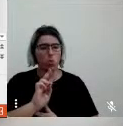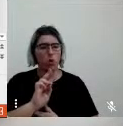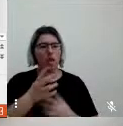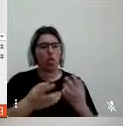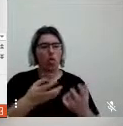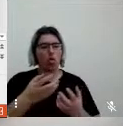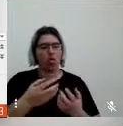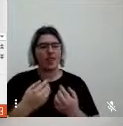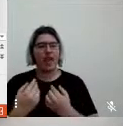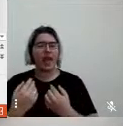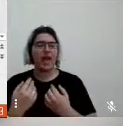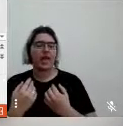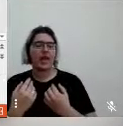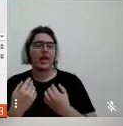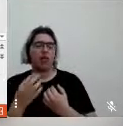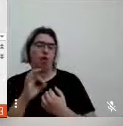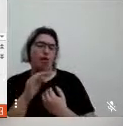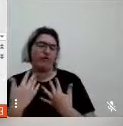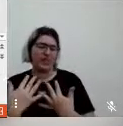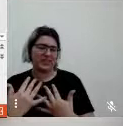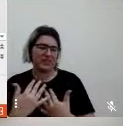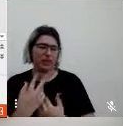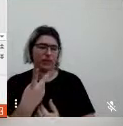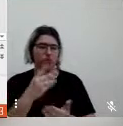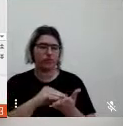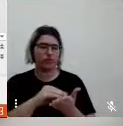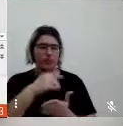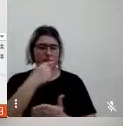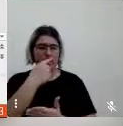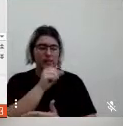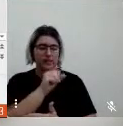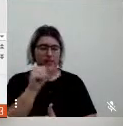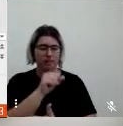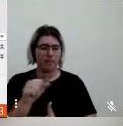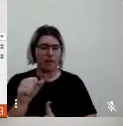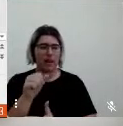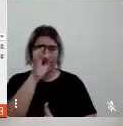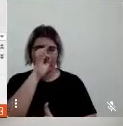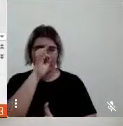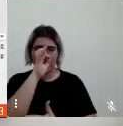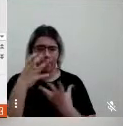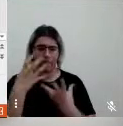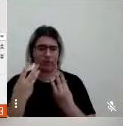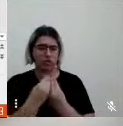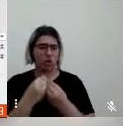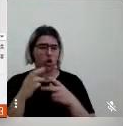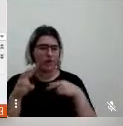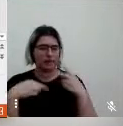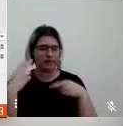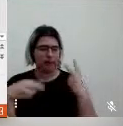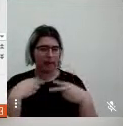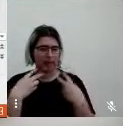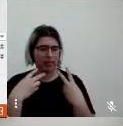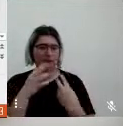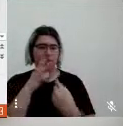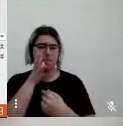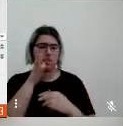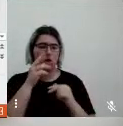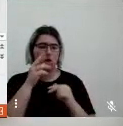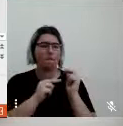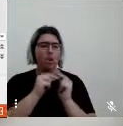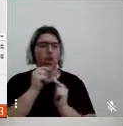fresca. 2 días a la semana consumir legumbres acompañadas de una ensalada, porque la